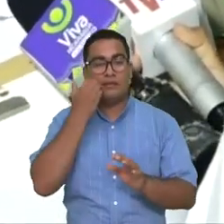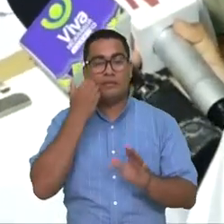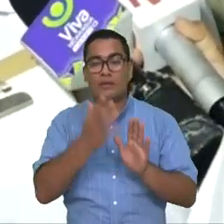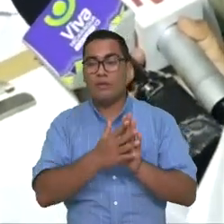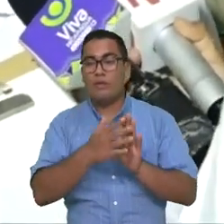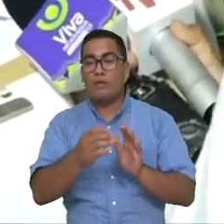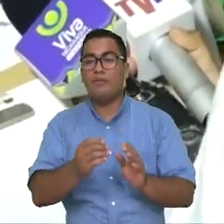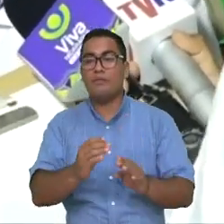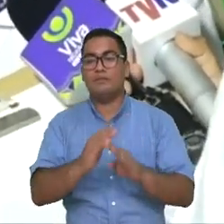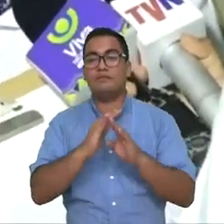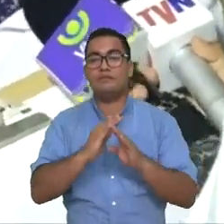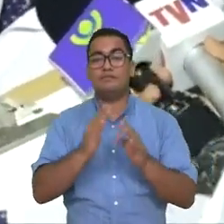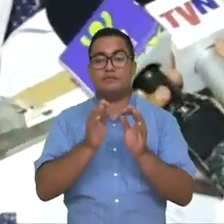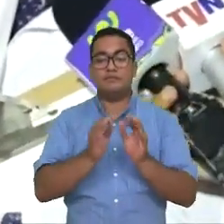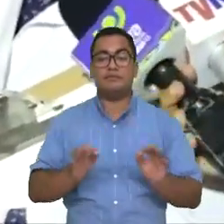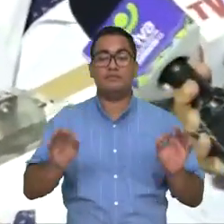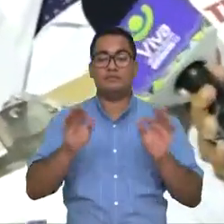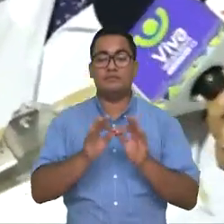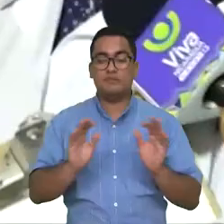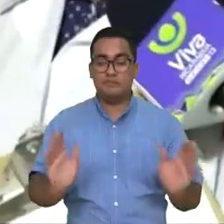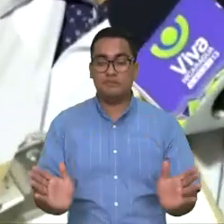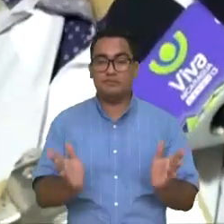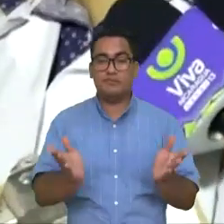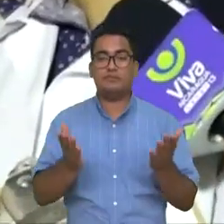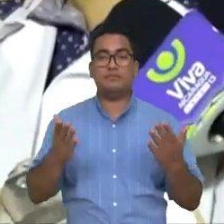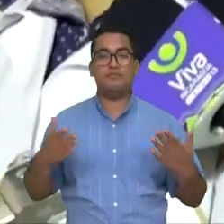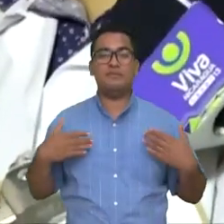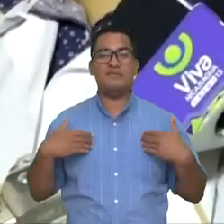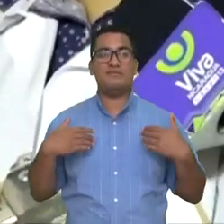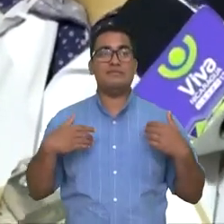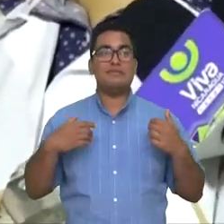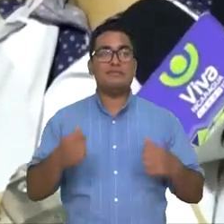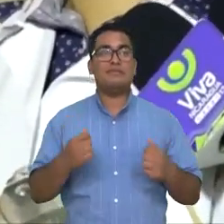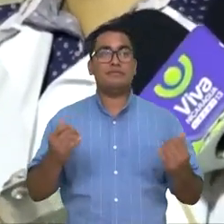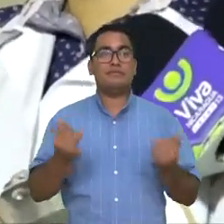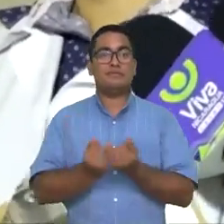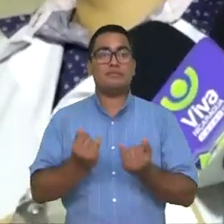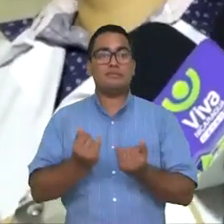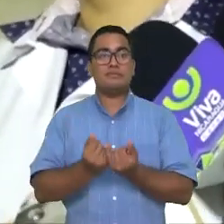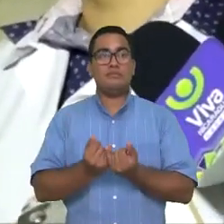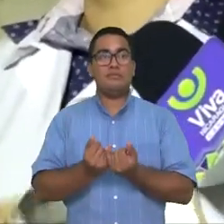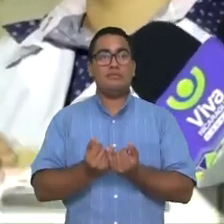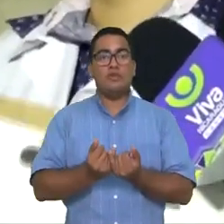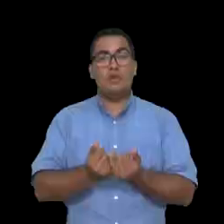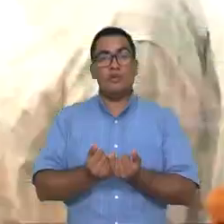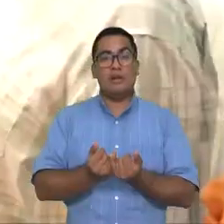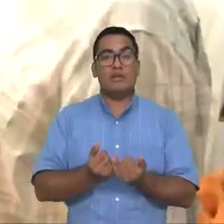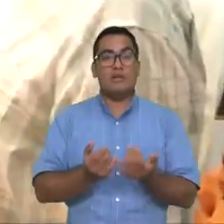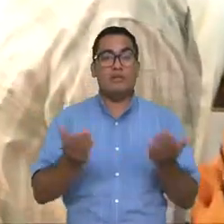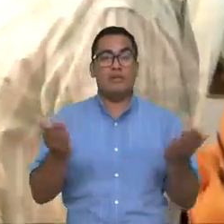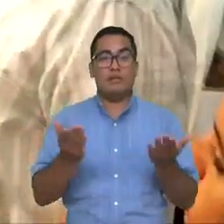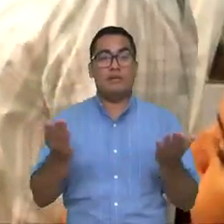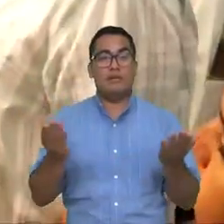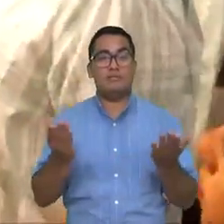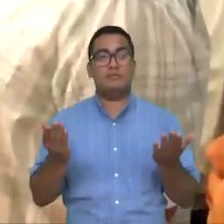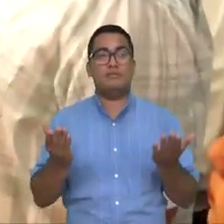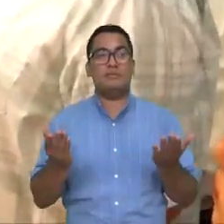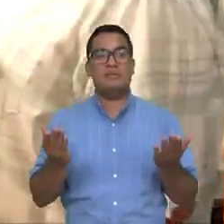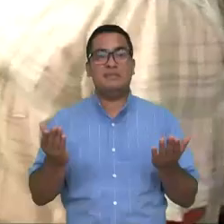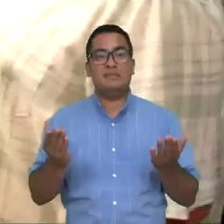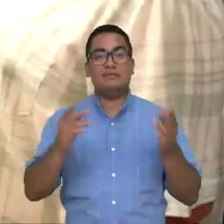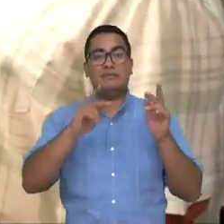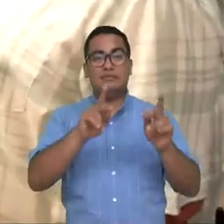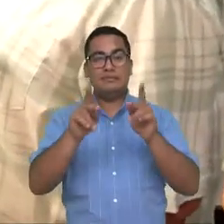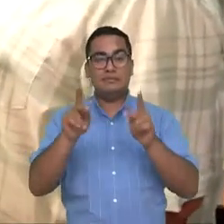prevenido. Promocionar salud y ejecutar todas las medidas preventivas. Y así disminuimos los casos. Los